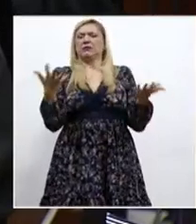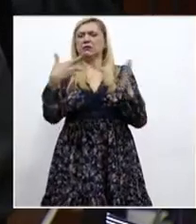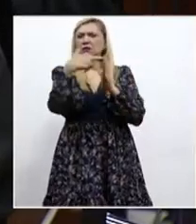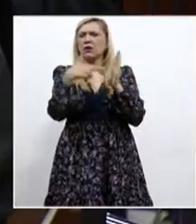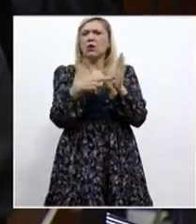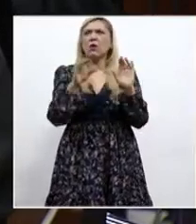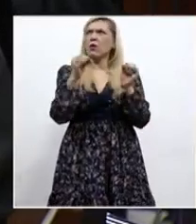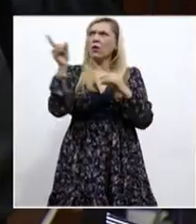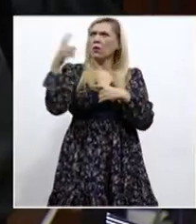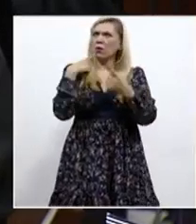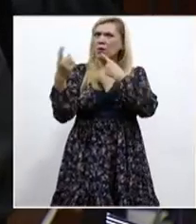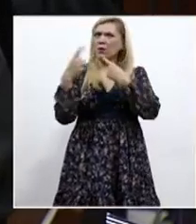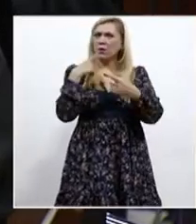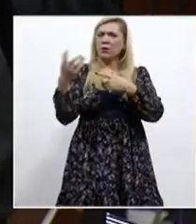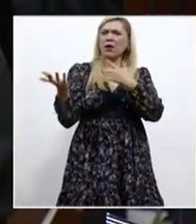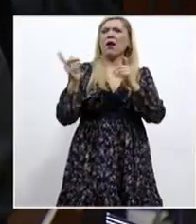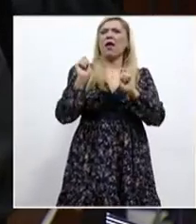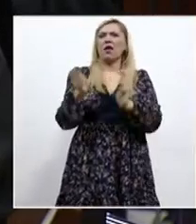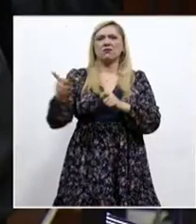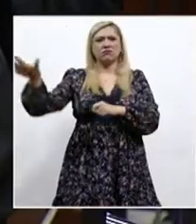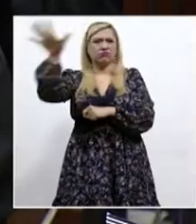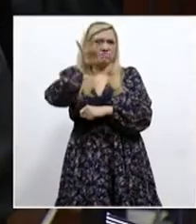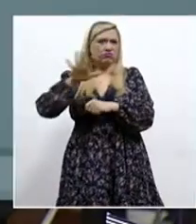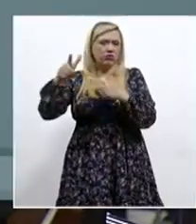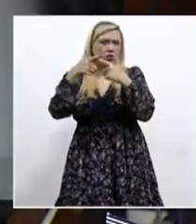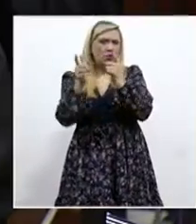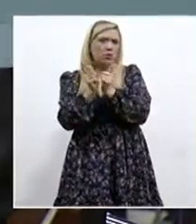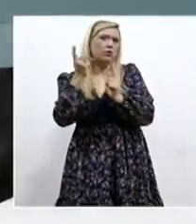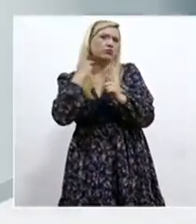discusión y deliberación por parte de las mayorías legislativas.